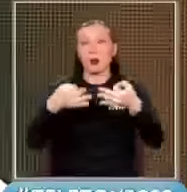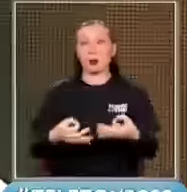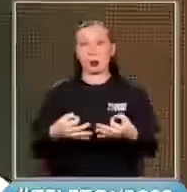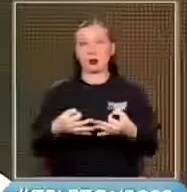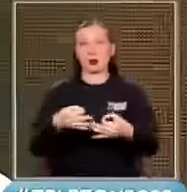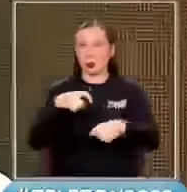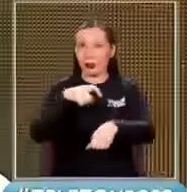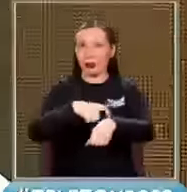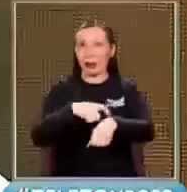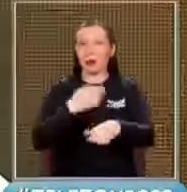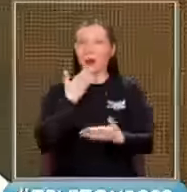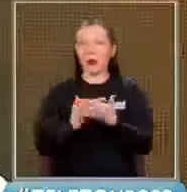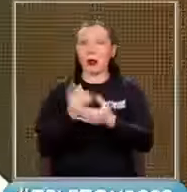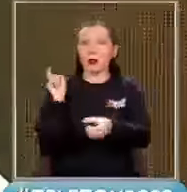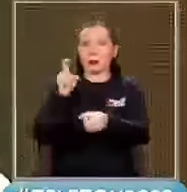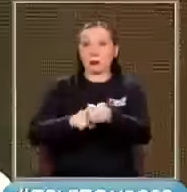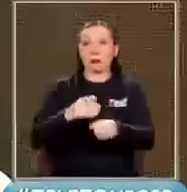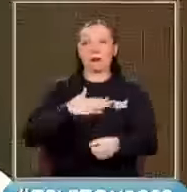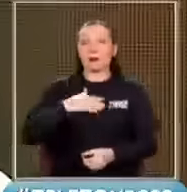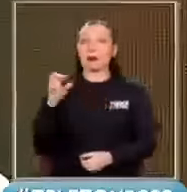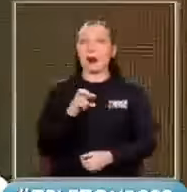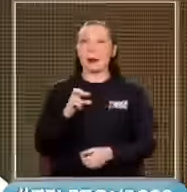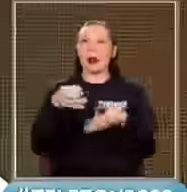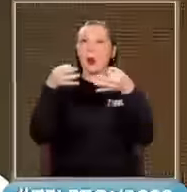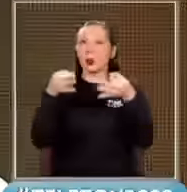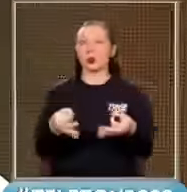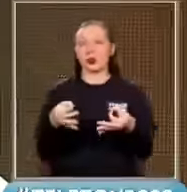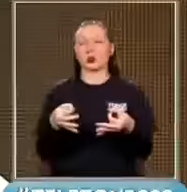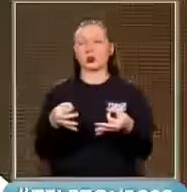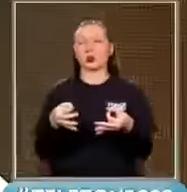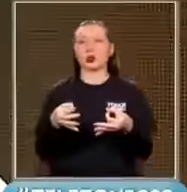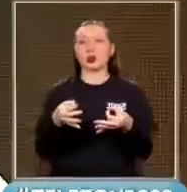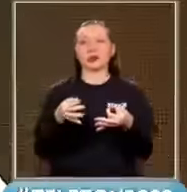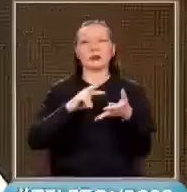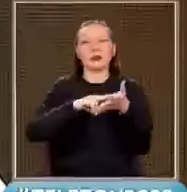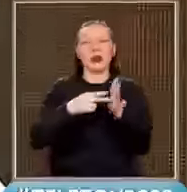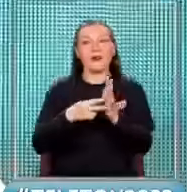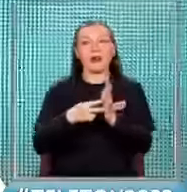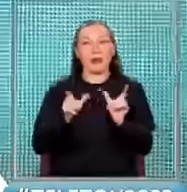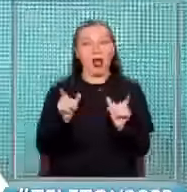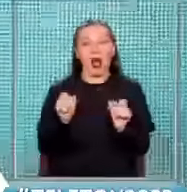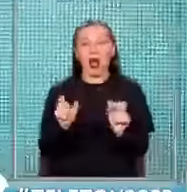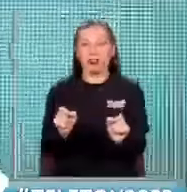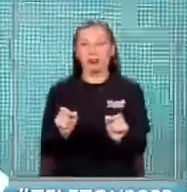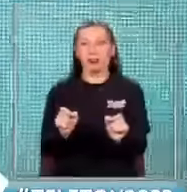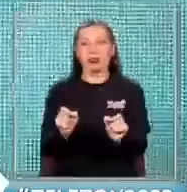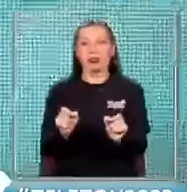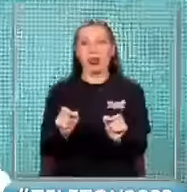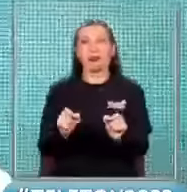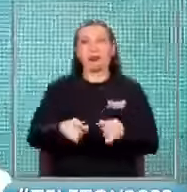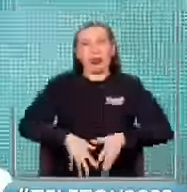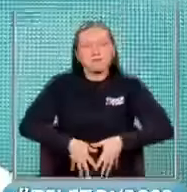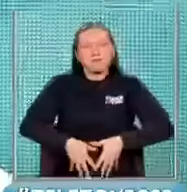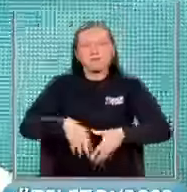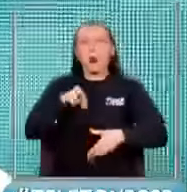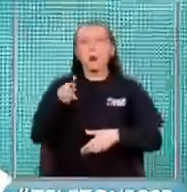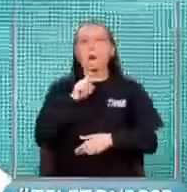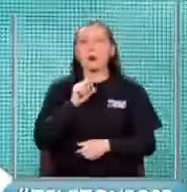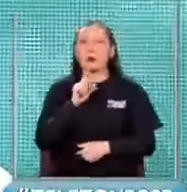ese tiempo, cuando había postulado, mi papá justo tenía unos problemas de cáncer en la próstata.